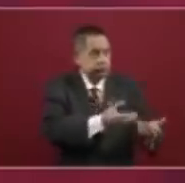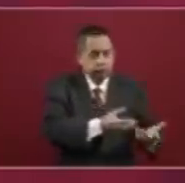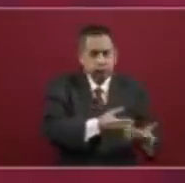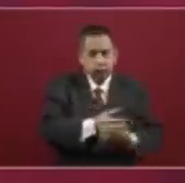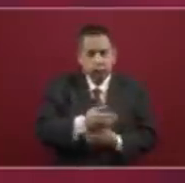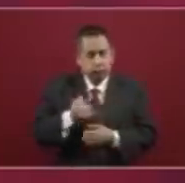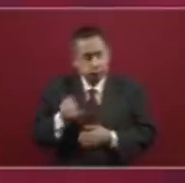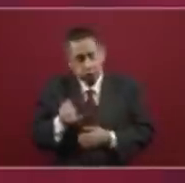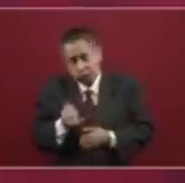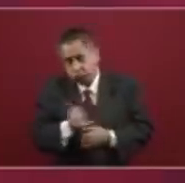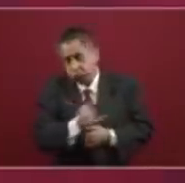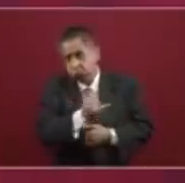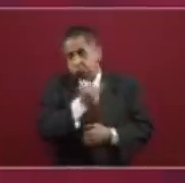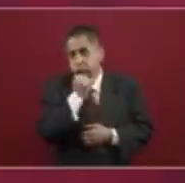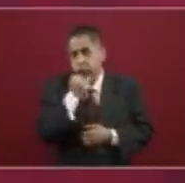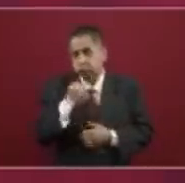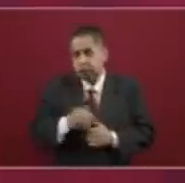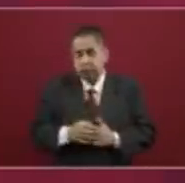o